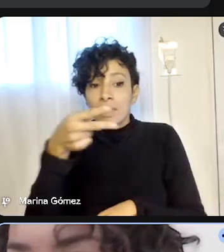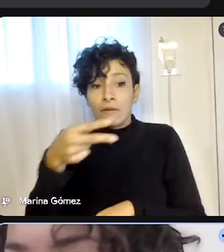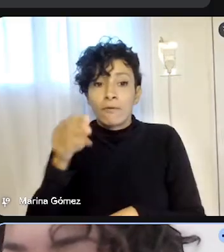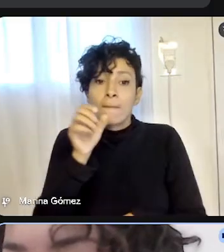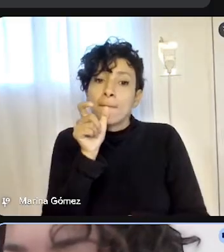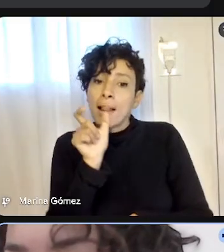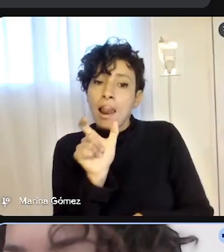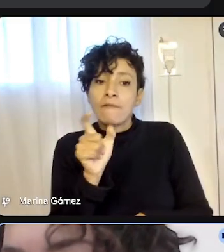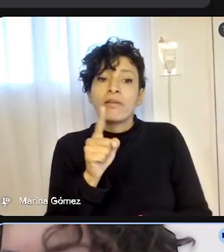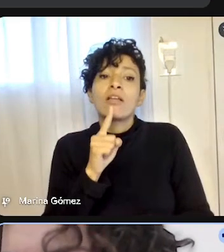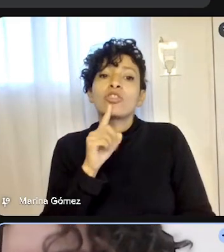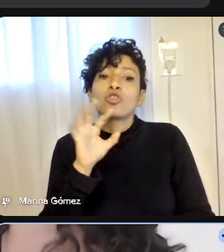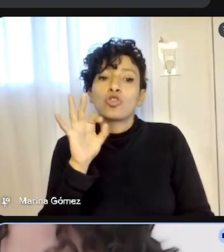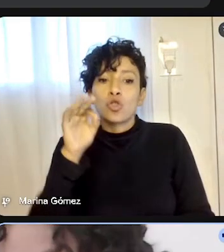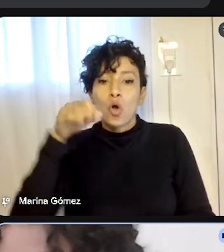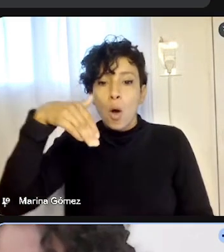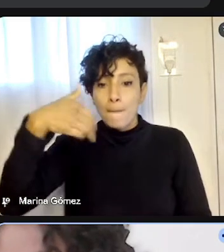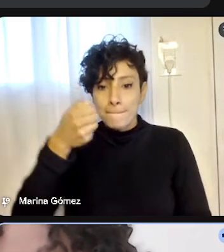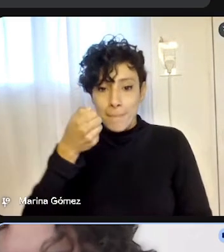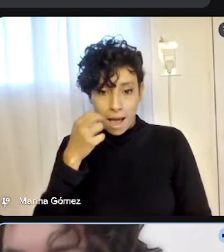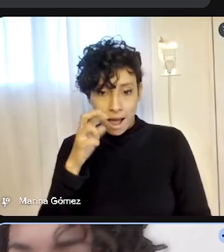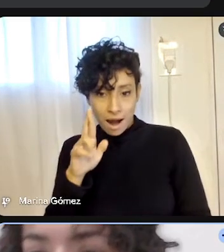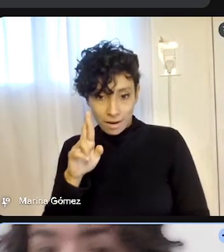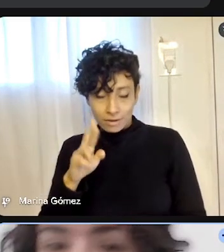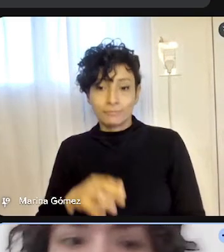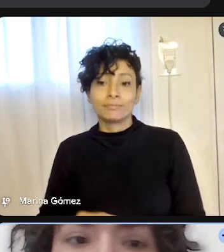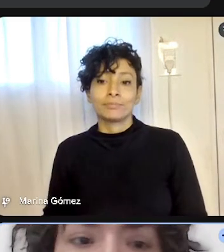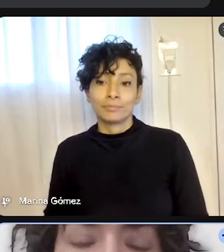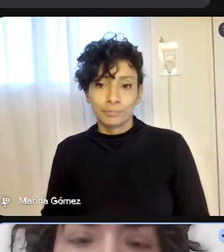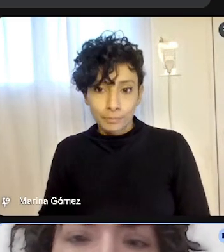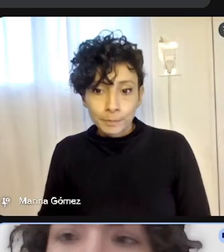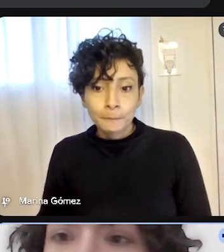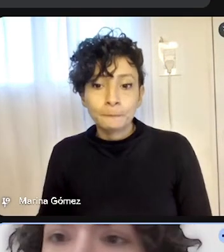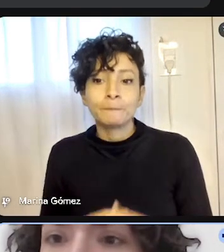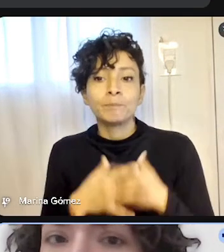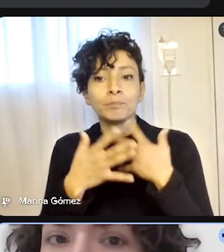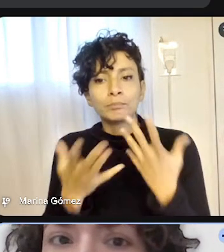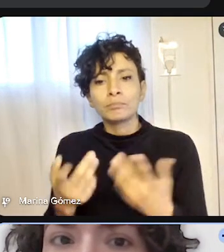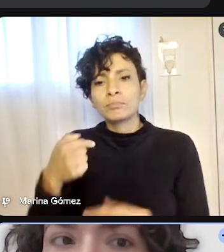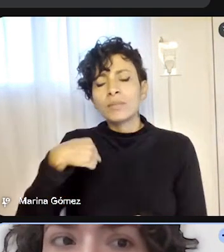Yo de persona sorda la vi hoy,